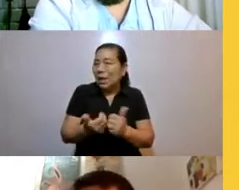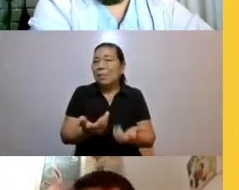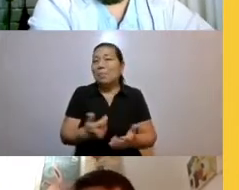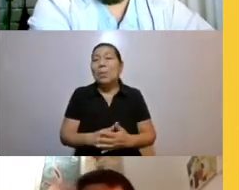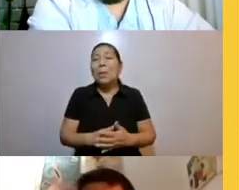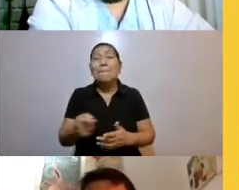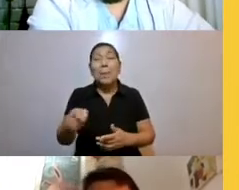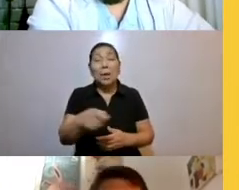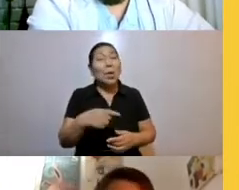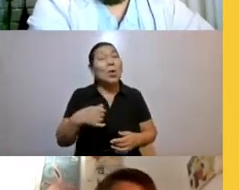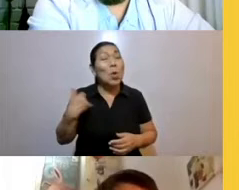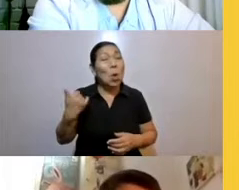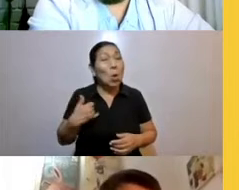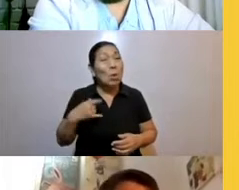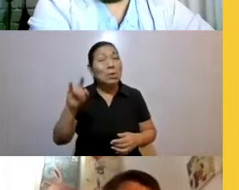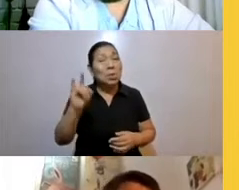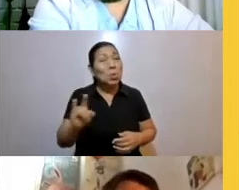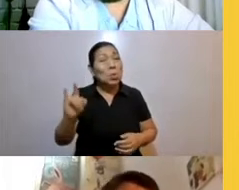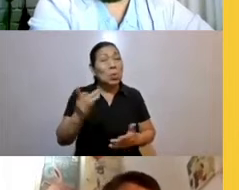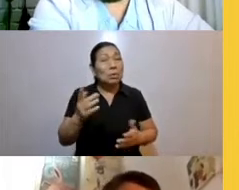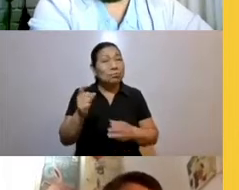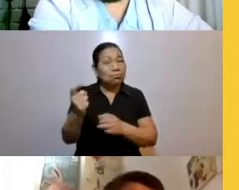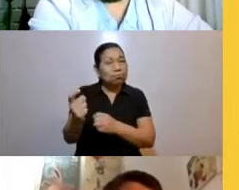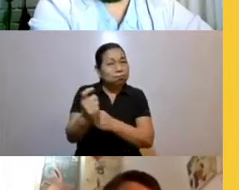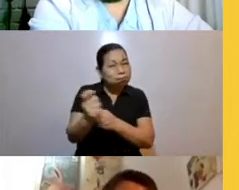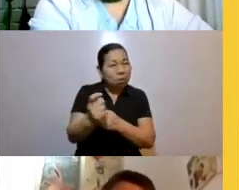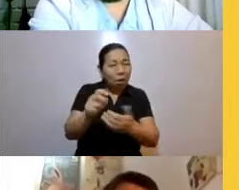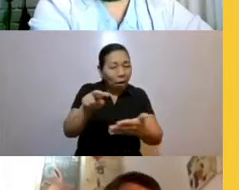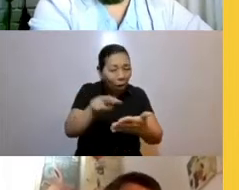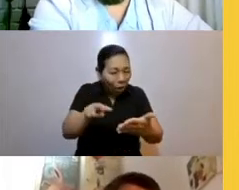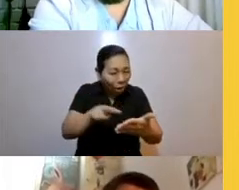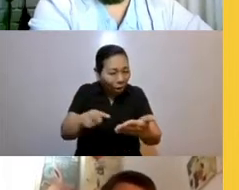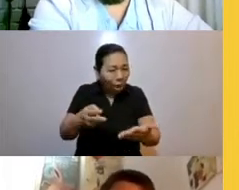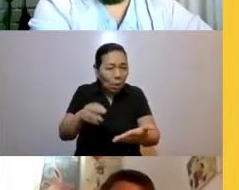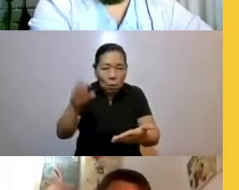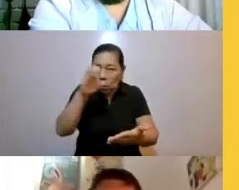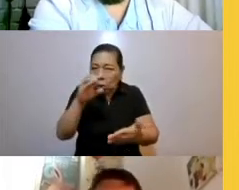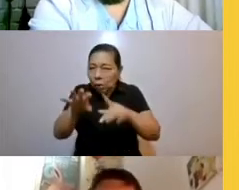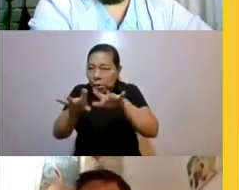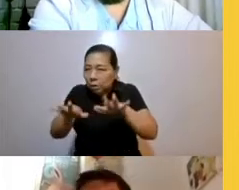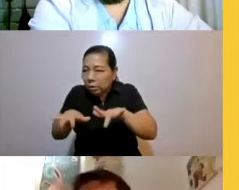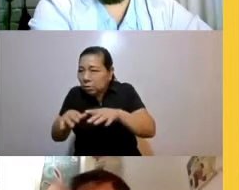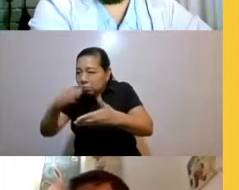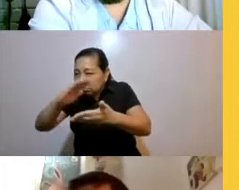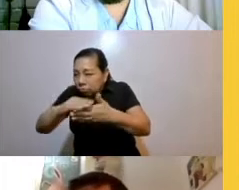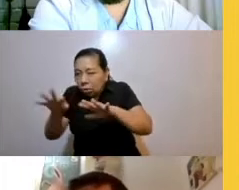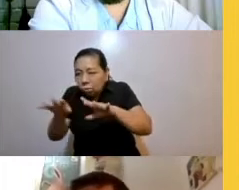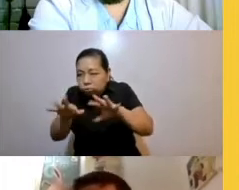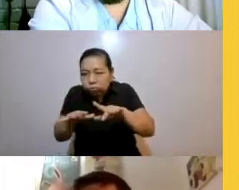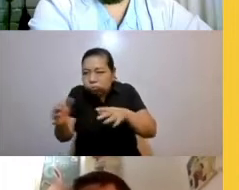Ahora, los jóvenes usualmente son más instruidos, pues han leído, han buscado información, han